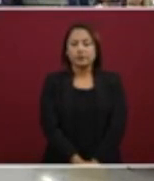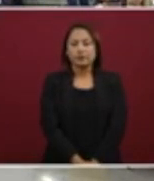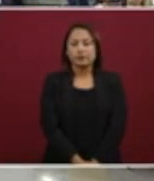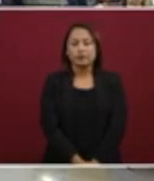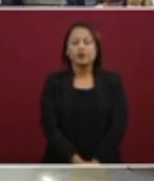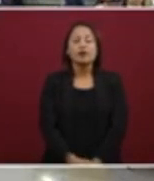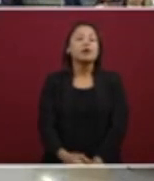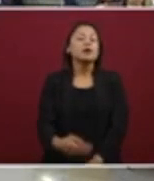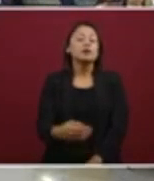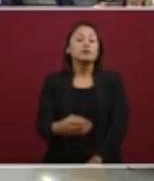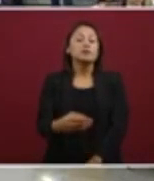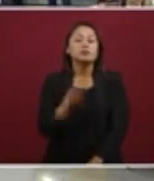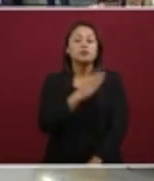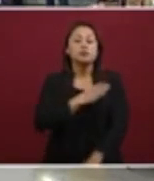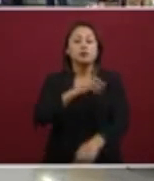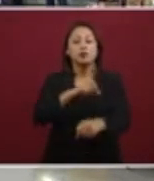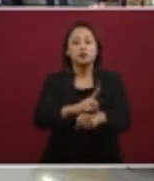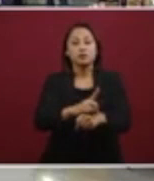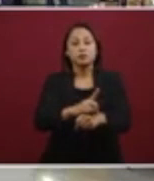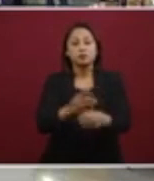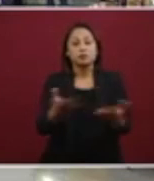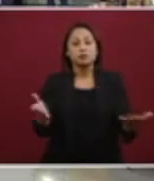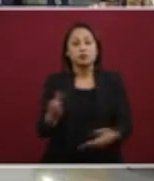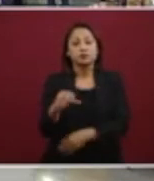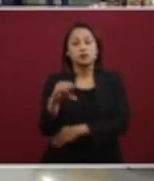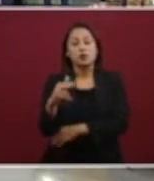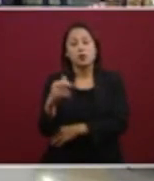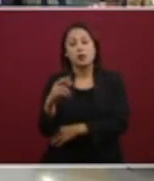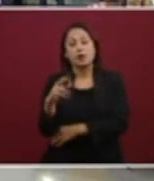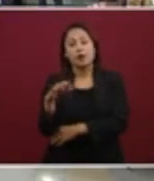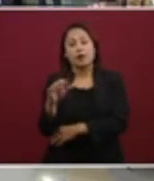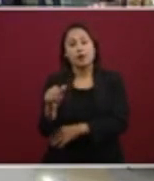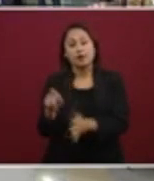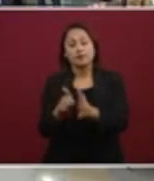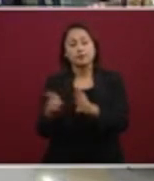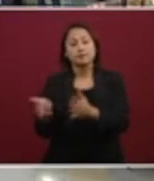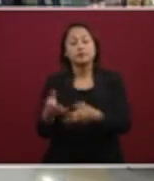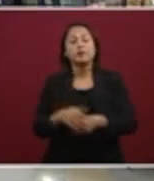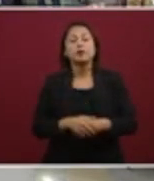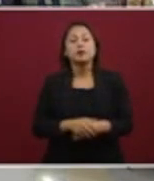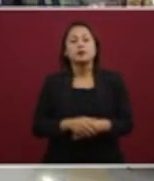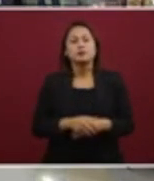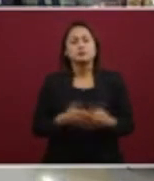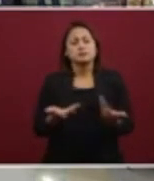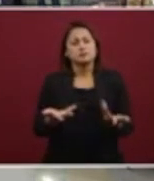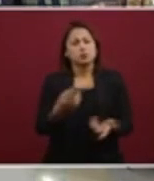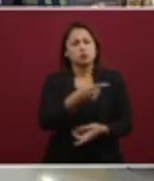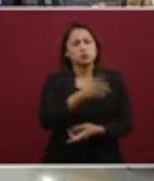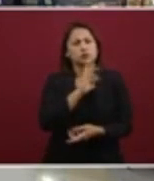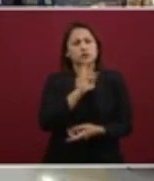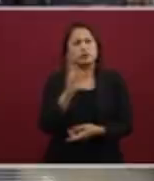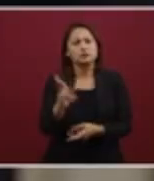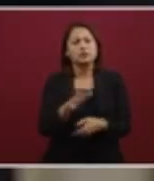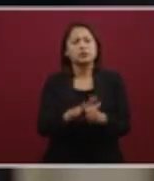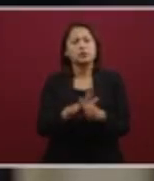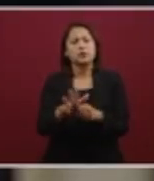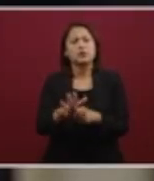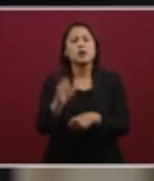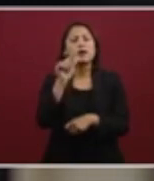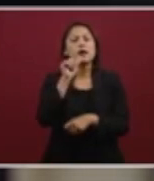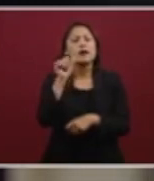presidente. Bueno, buenos días, señor presidente Carlos Montesinos de La Hoguera. Pero entonces, ¿a qué responde lo que dicen ayer los directores de